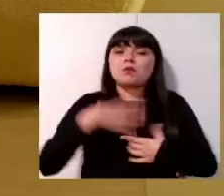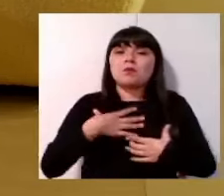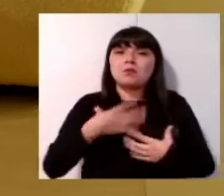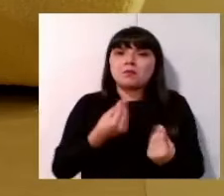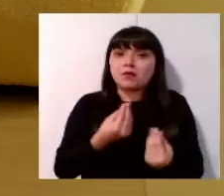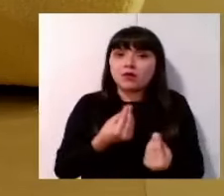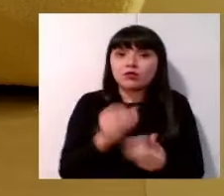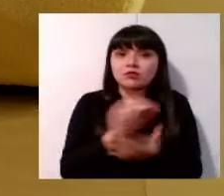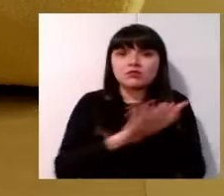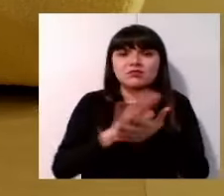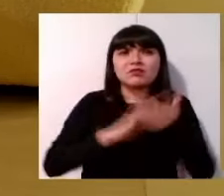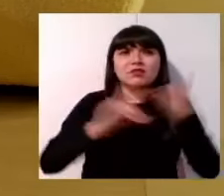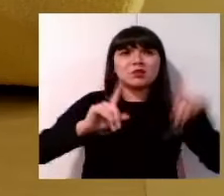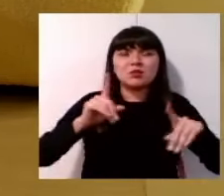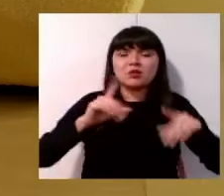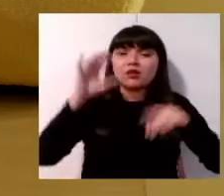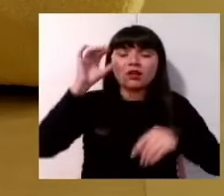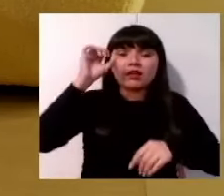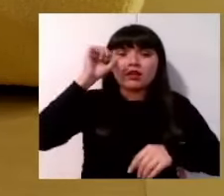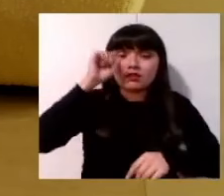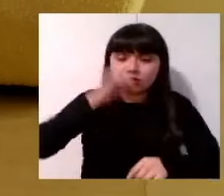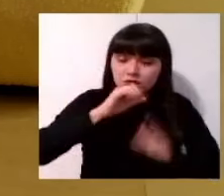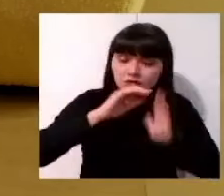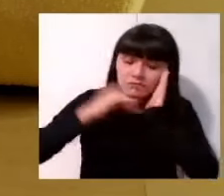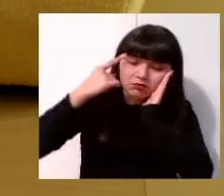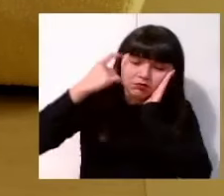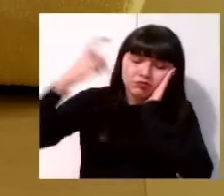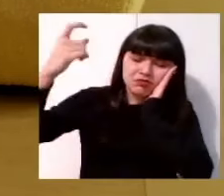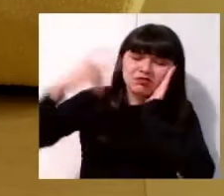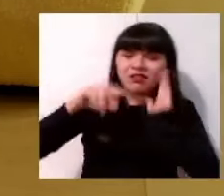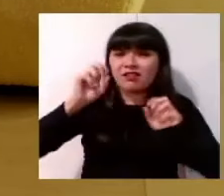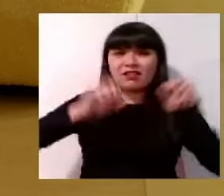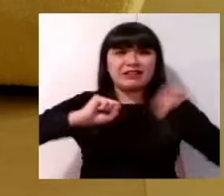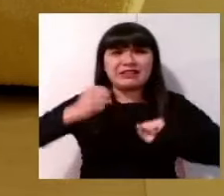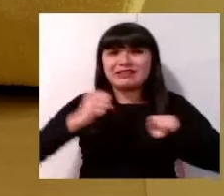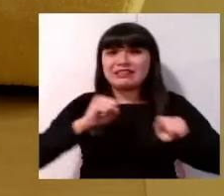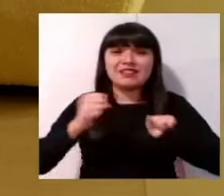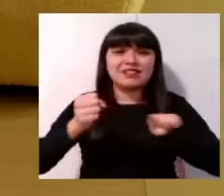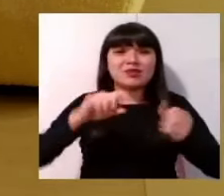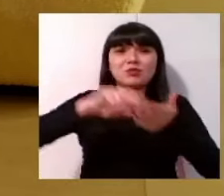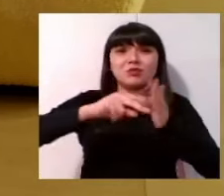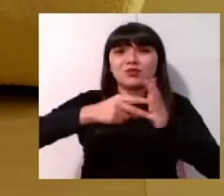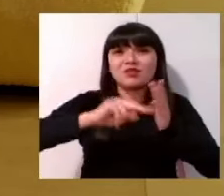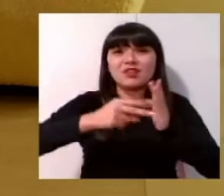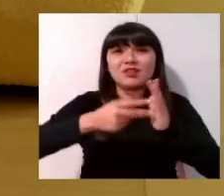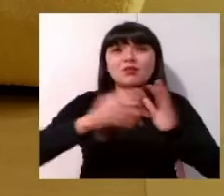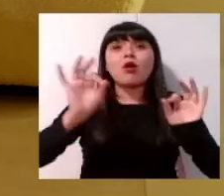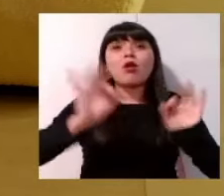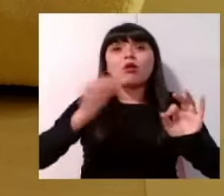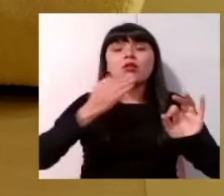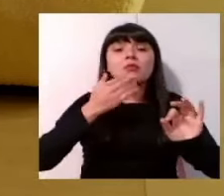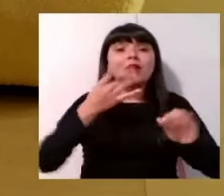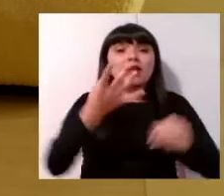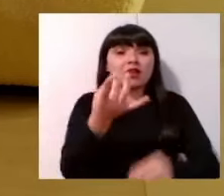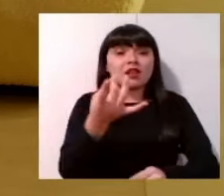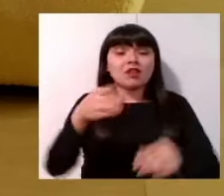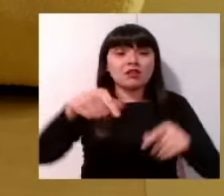pesadillas, que empiezan ya después como a la edad escolar. O también pasa que cuando muchas veces a los